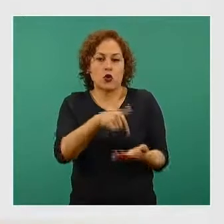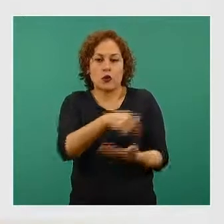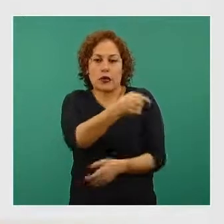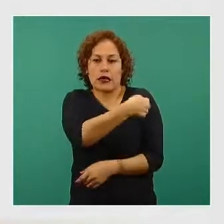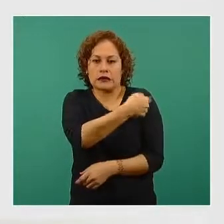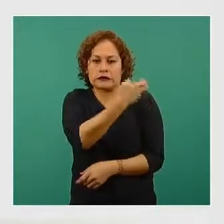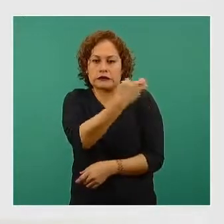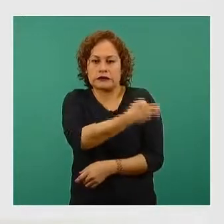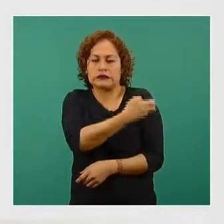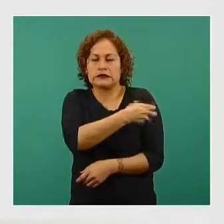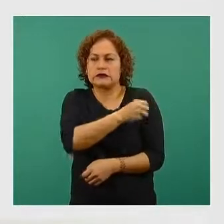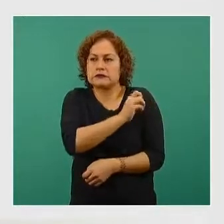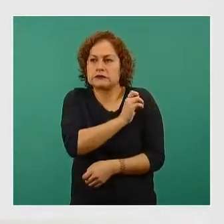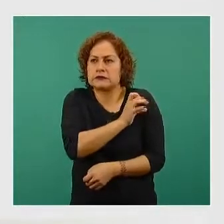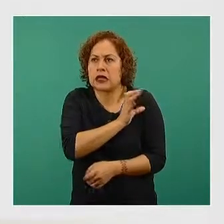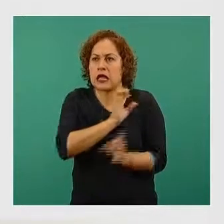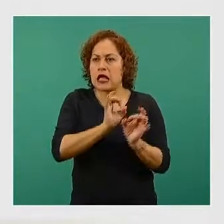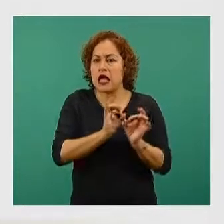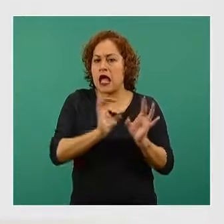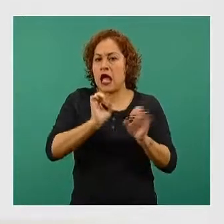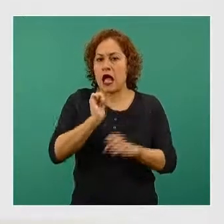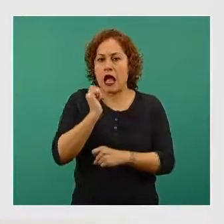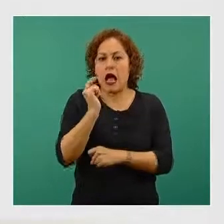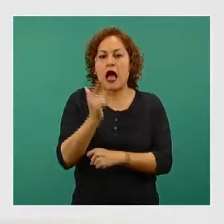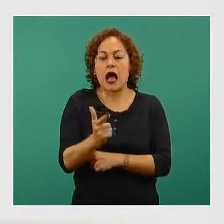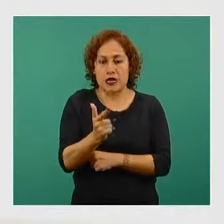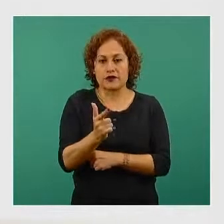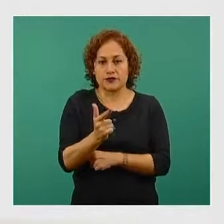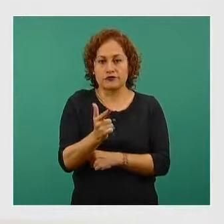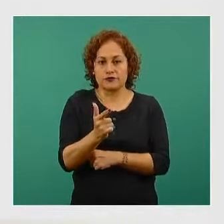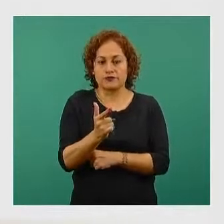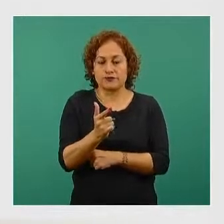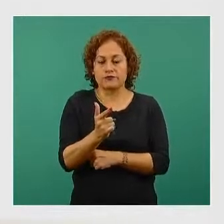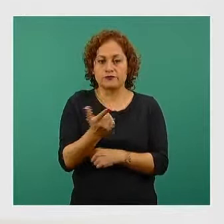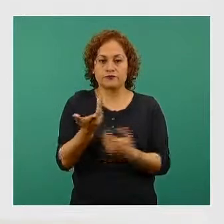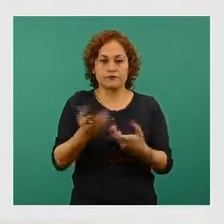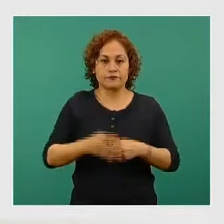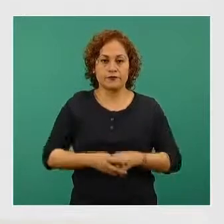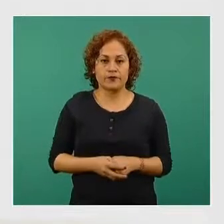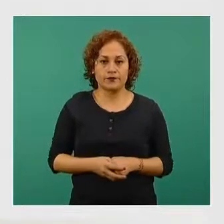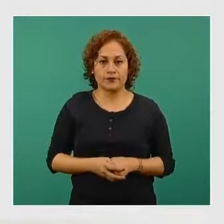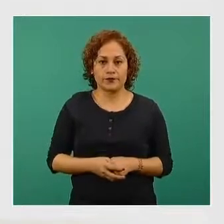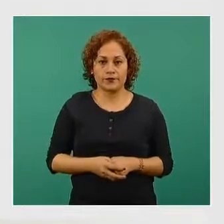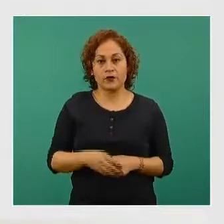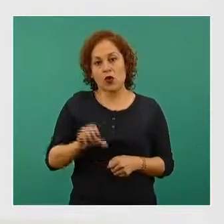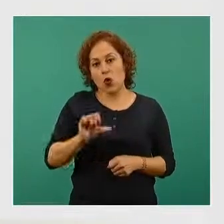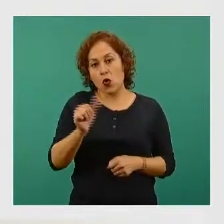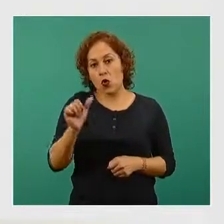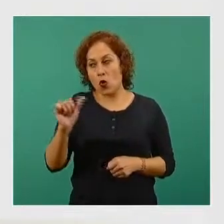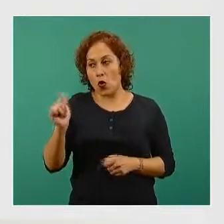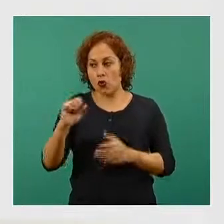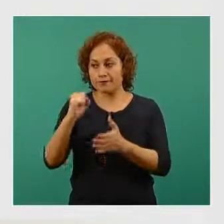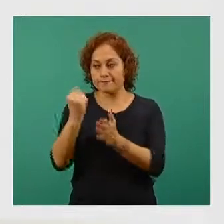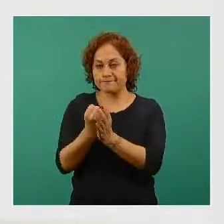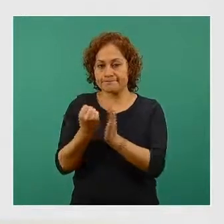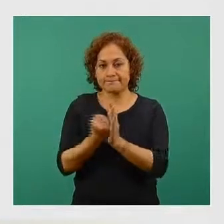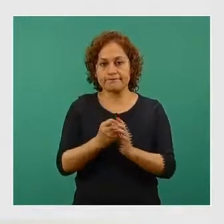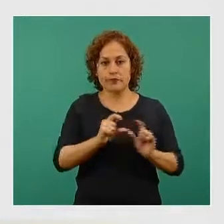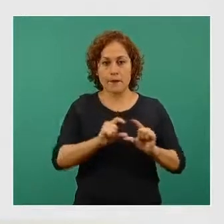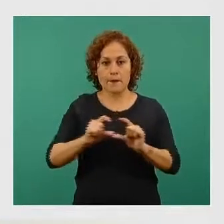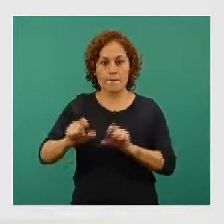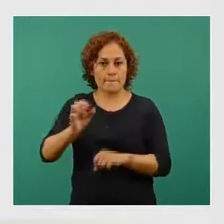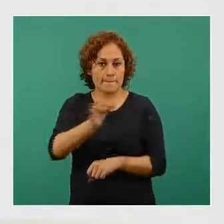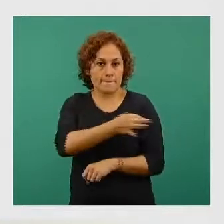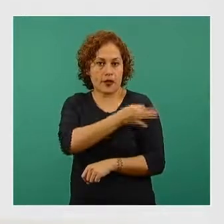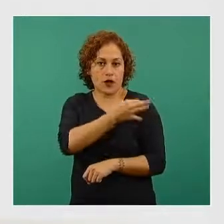frecuente producen no solamente la vacuna contra el virus SARS-CoV-2, sino prácticamente todas las vacunas que en su momento se utilizan.